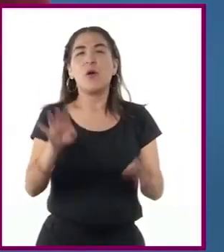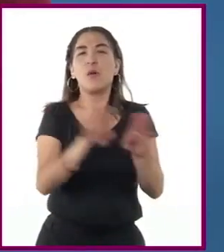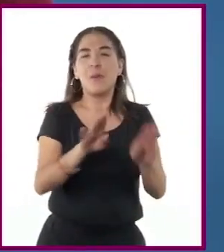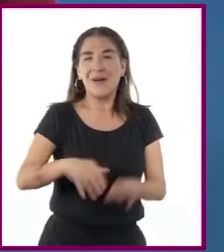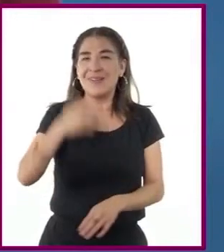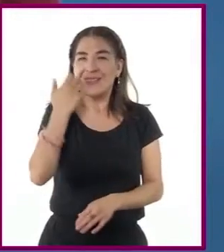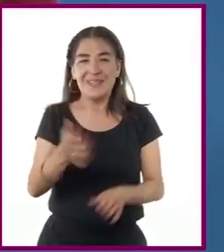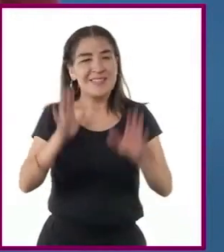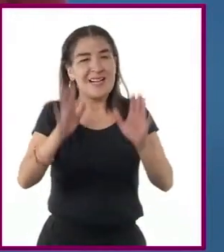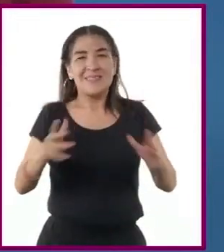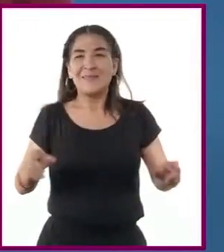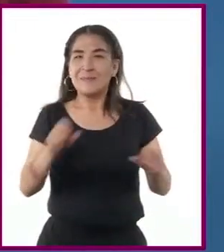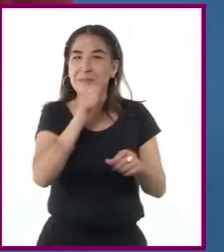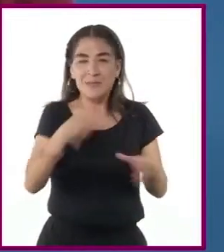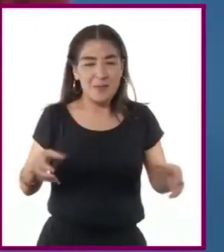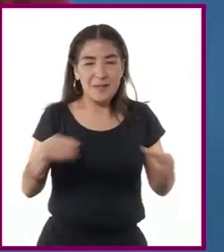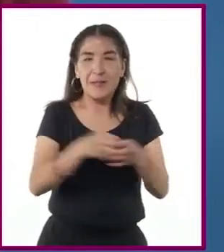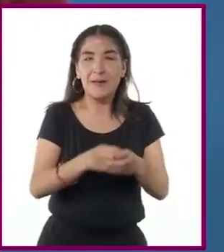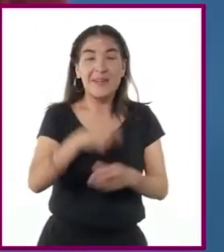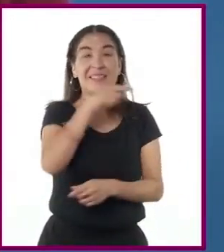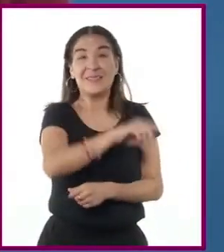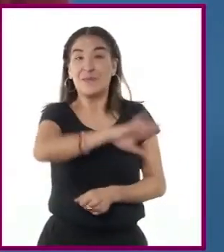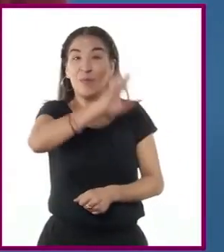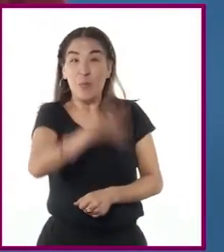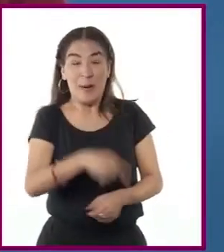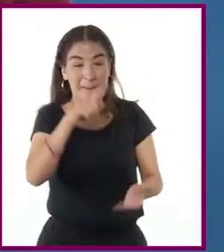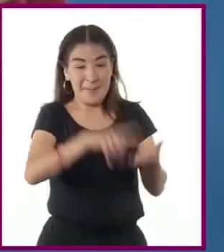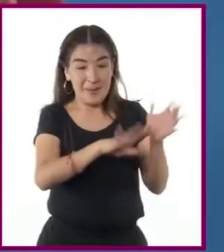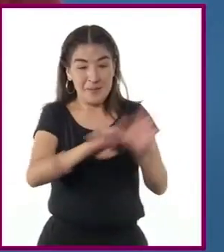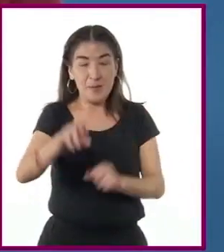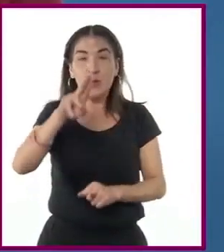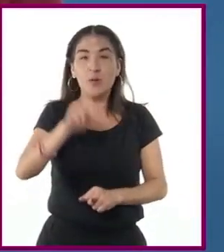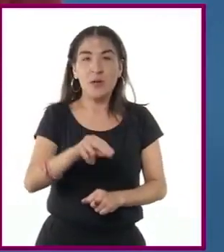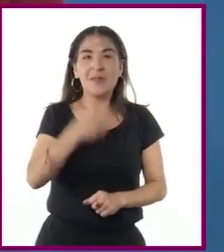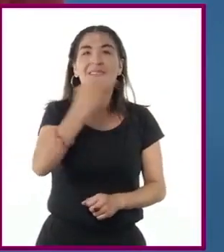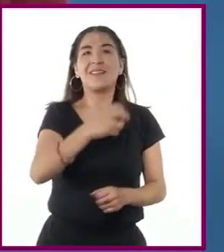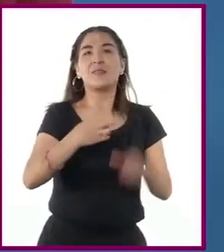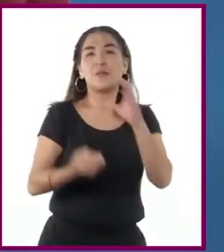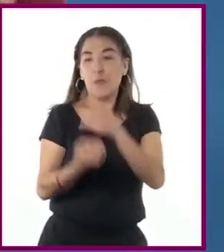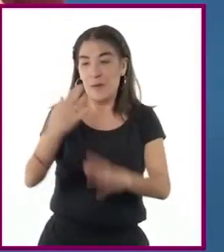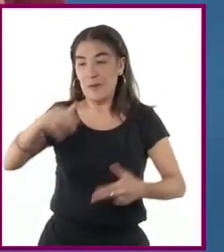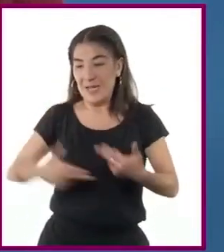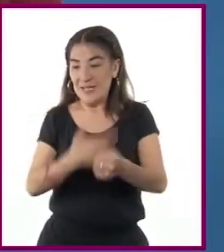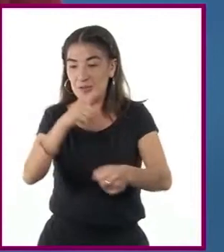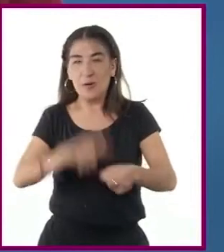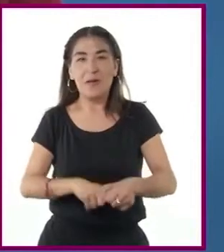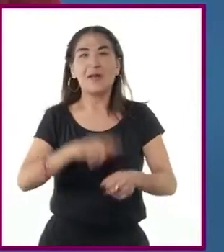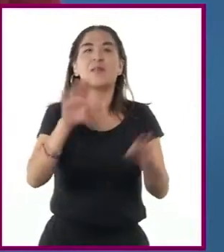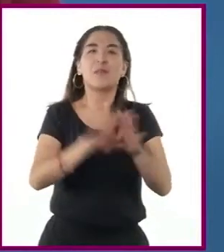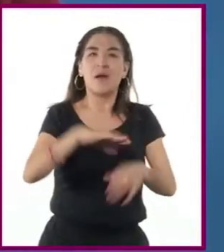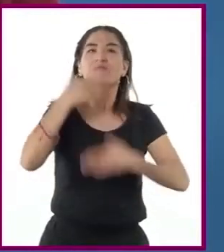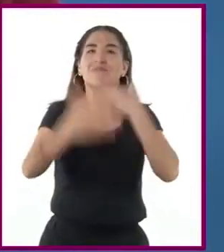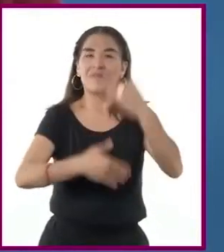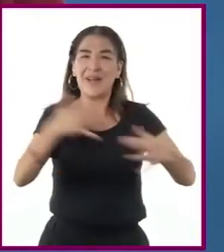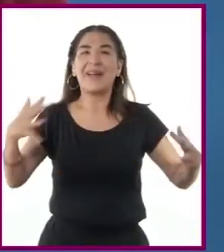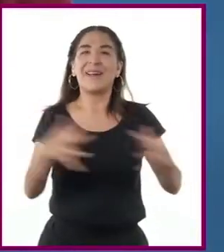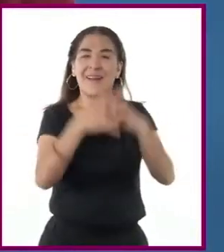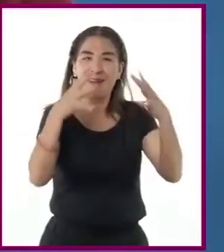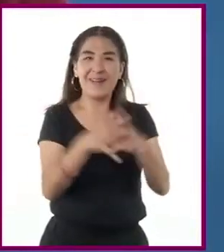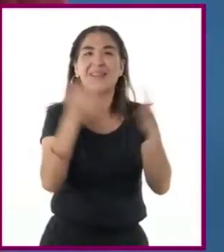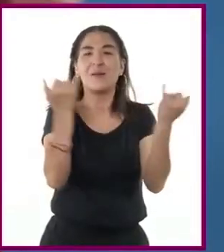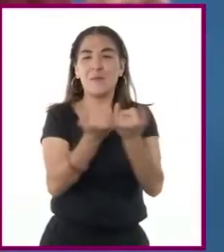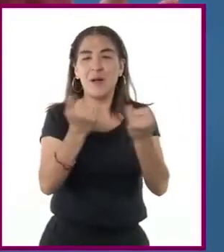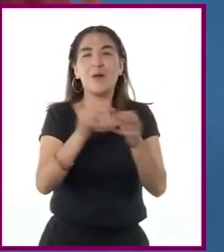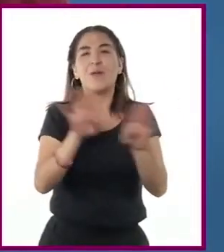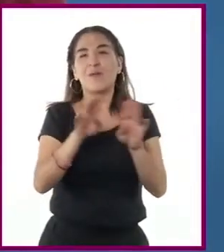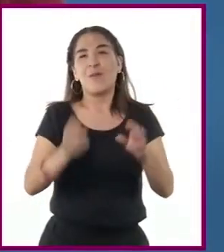multietnico, su muerte en 1980 y el creciente nacionalismo, llevó a varias guerras civiles que desintegraron el país y